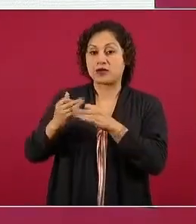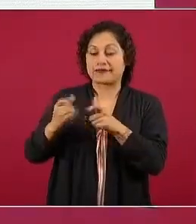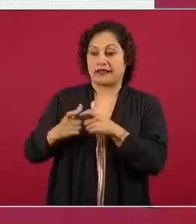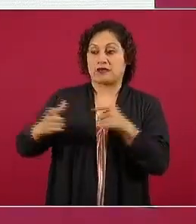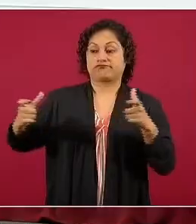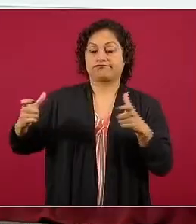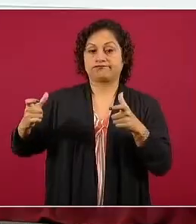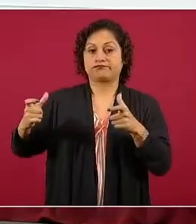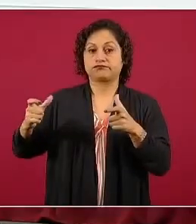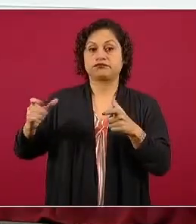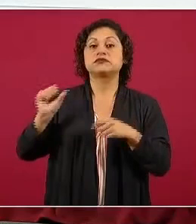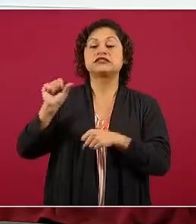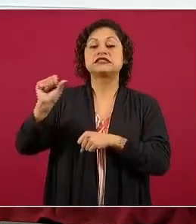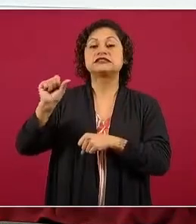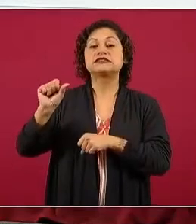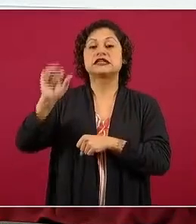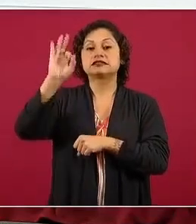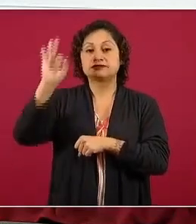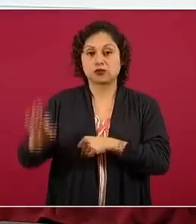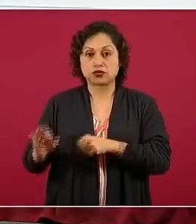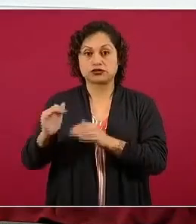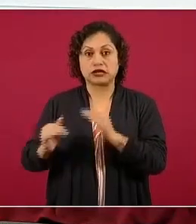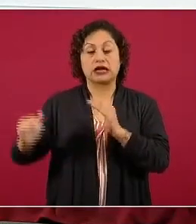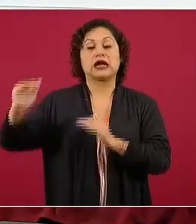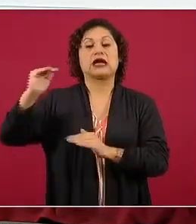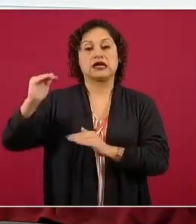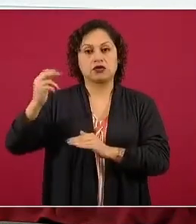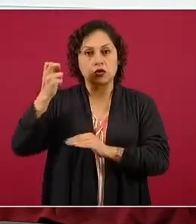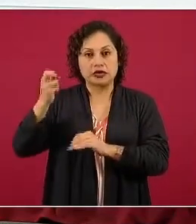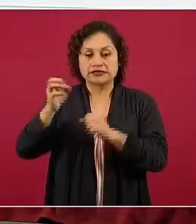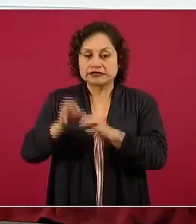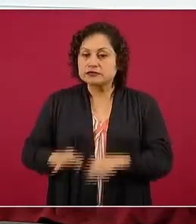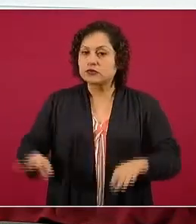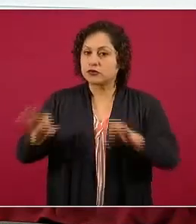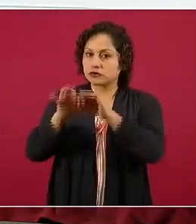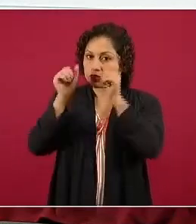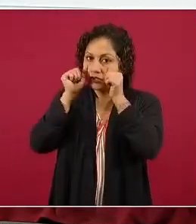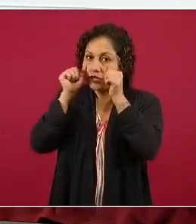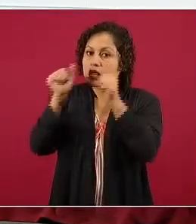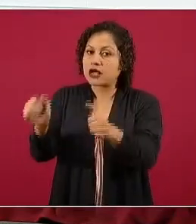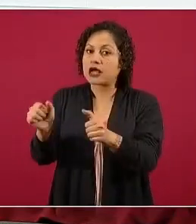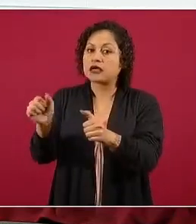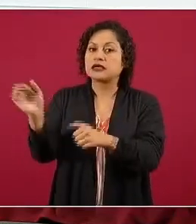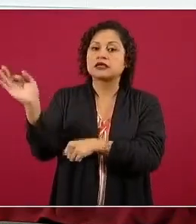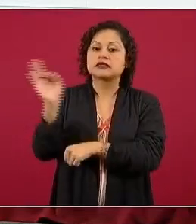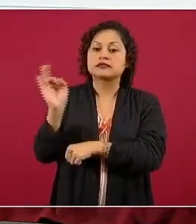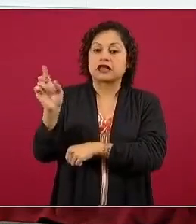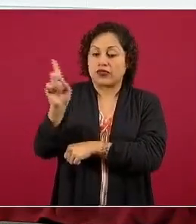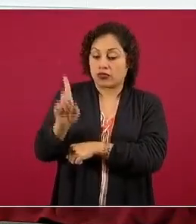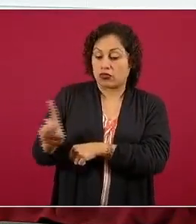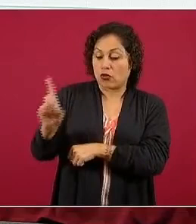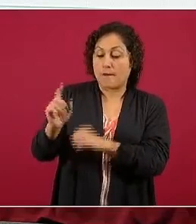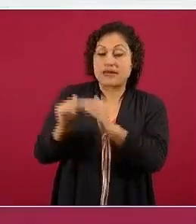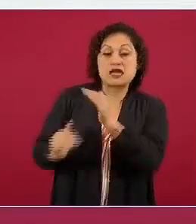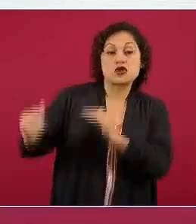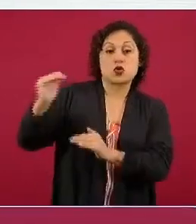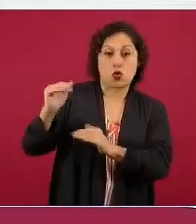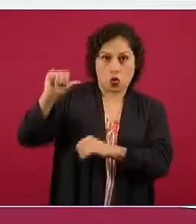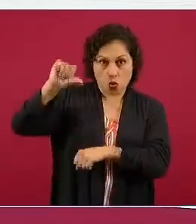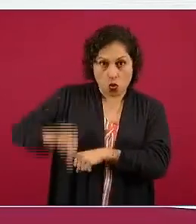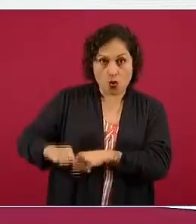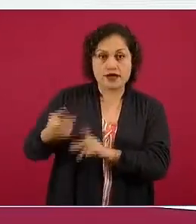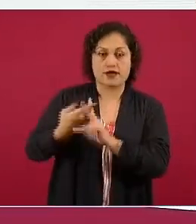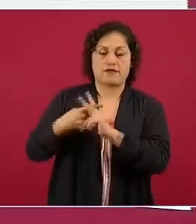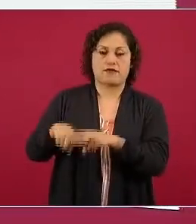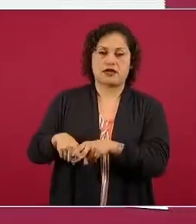16% de incremento. Es importante que si se abre en la semana, en el domingo se abre con este incremento, pues quiere decir